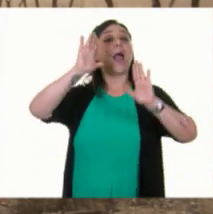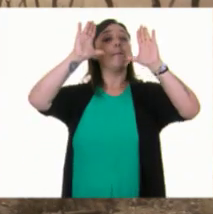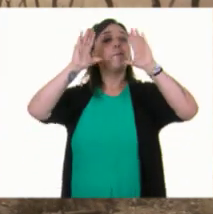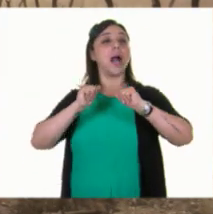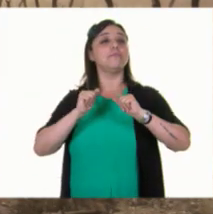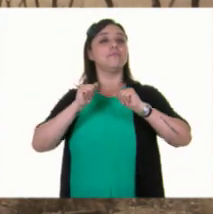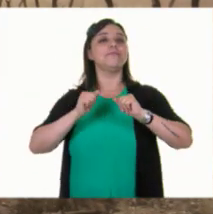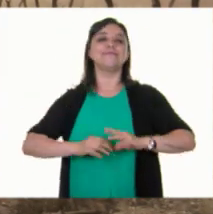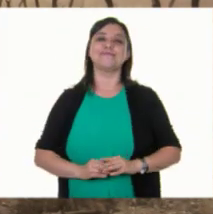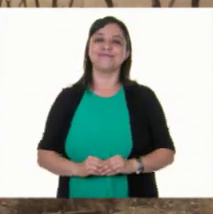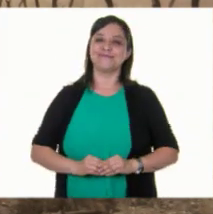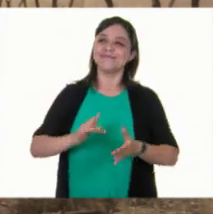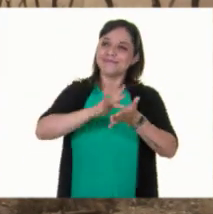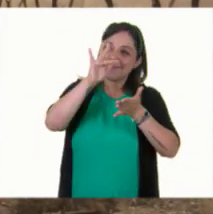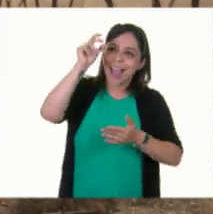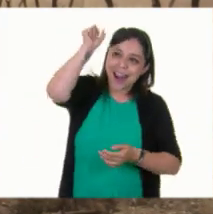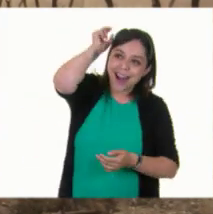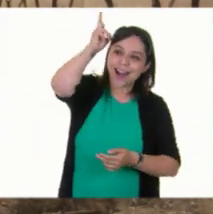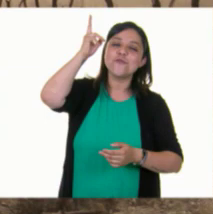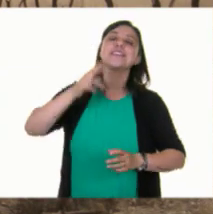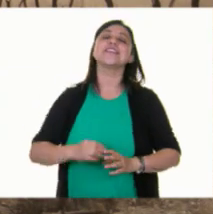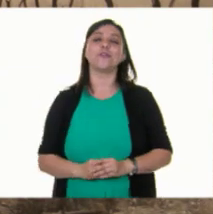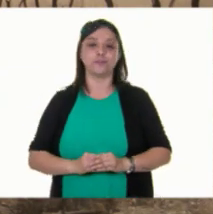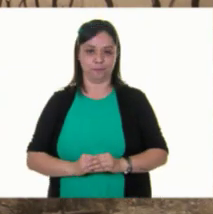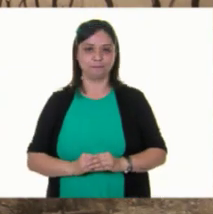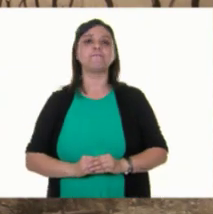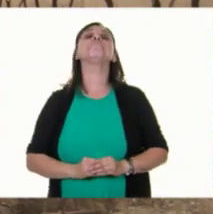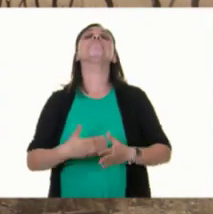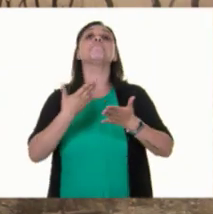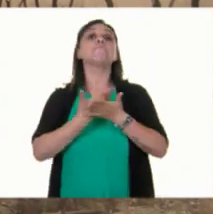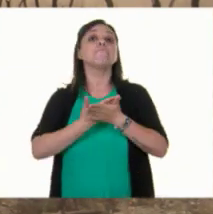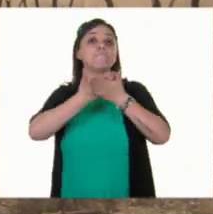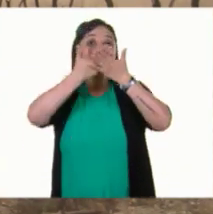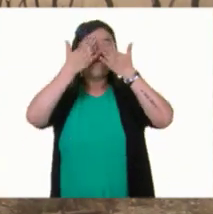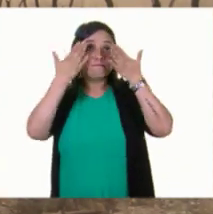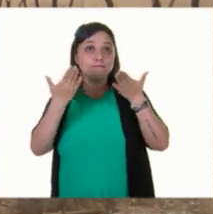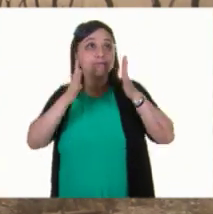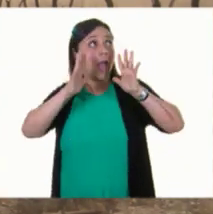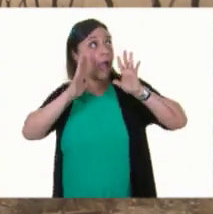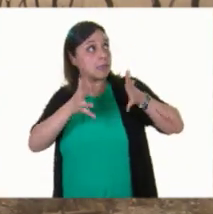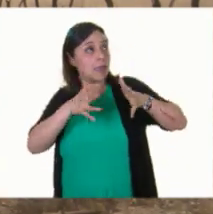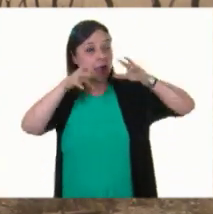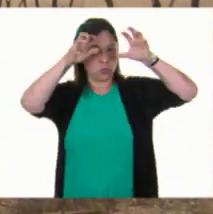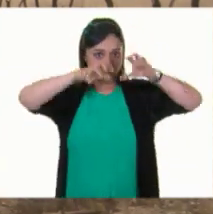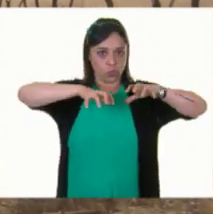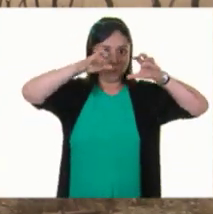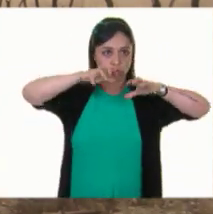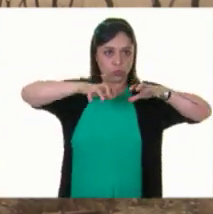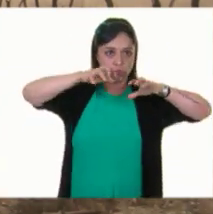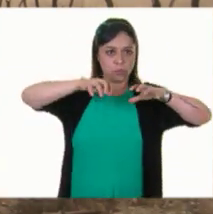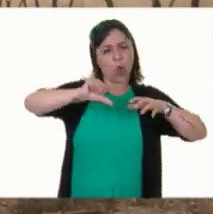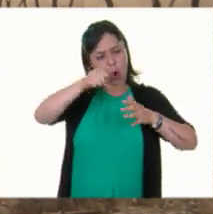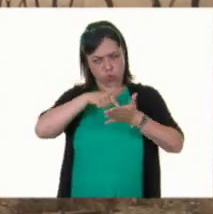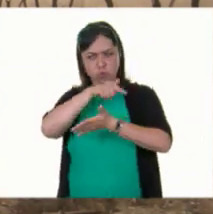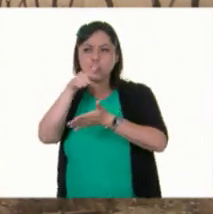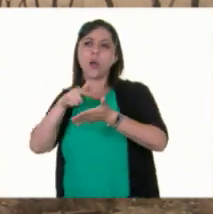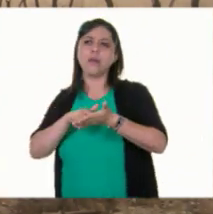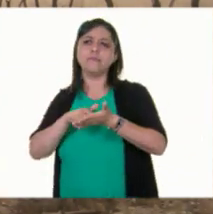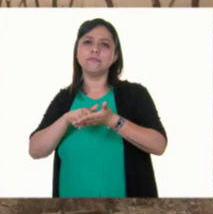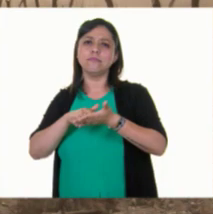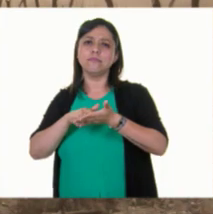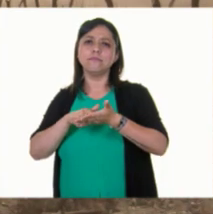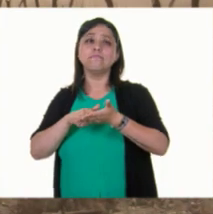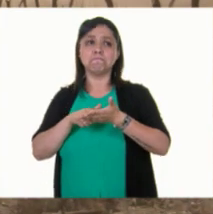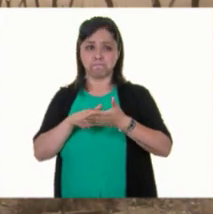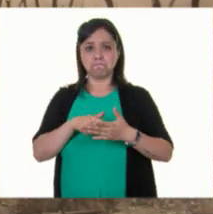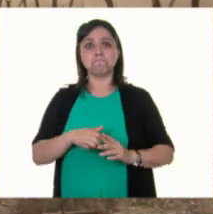fuera. Gracias, Raulito. Ahora dejemos el desastre causado por la lluvia ácida y vayamos a otro lugar. ¿Qué te parece?